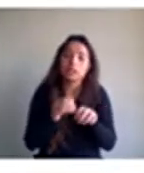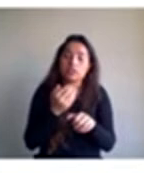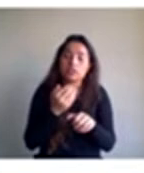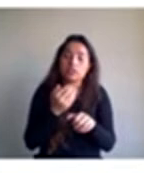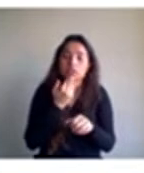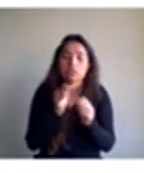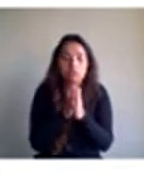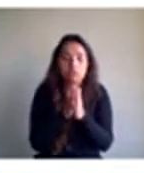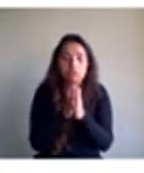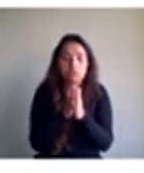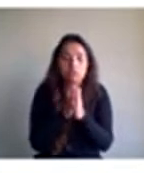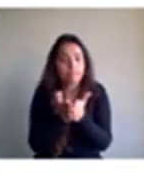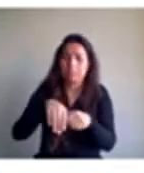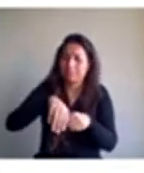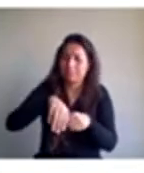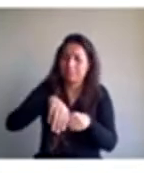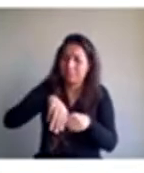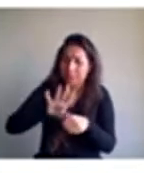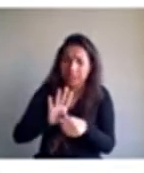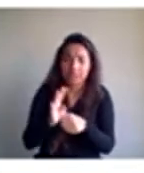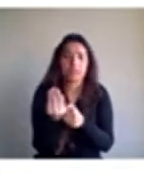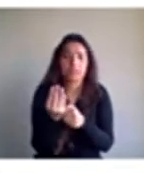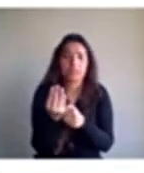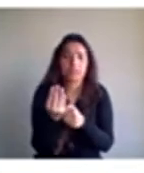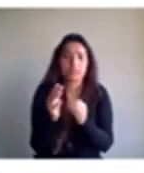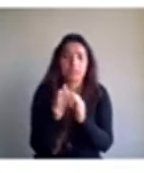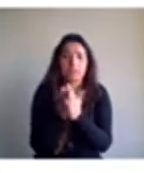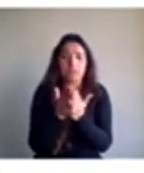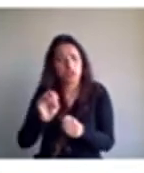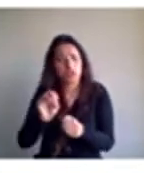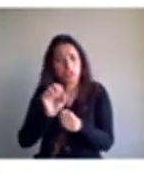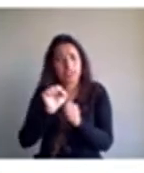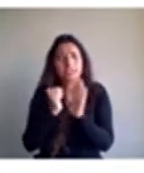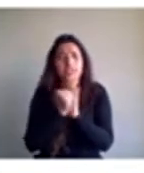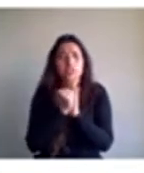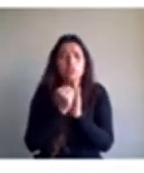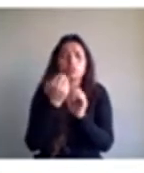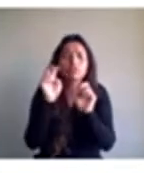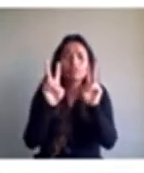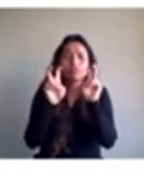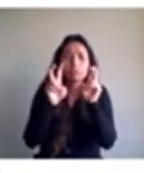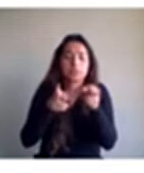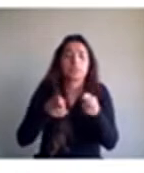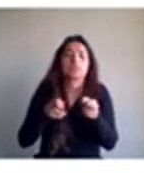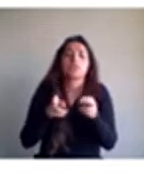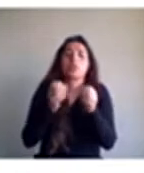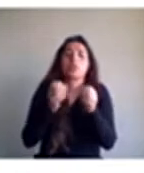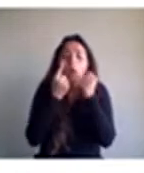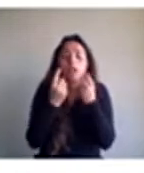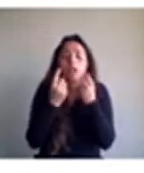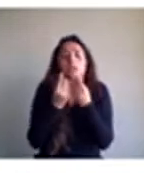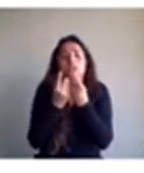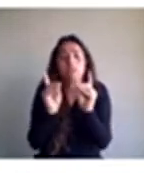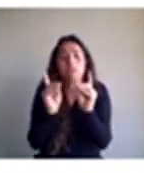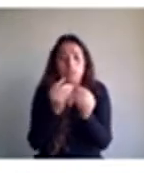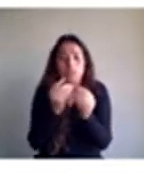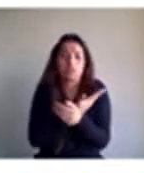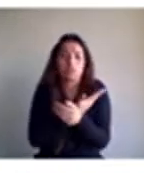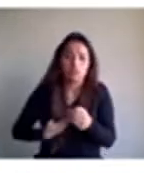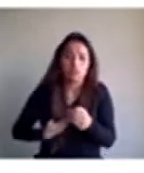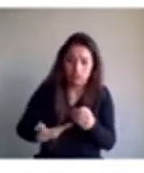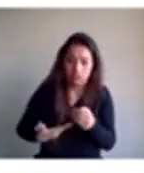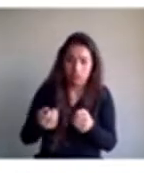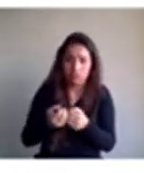mágicos de libros y 80 temas de democracia gobernabilidad que por la